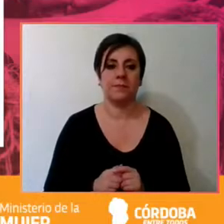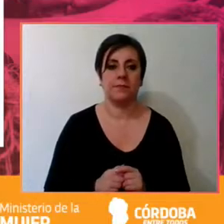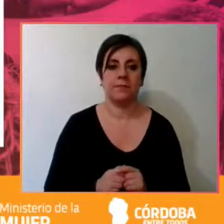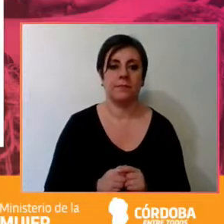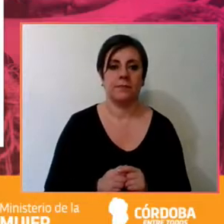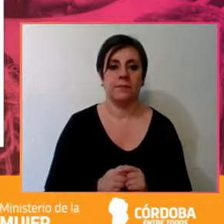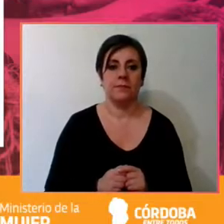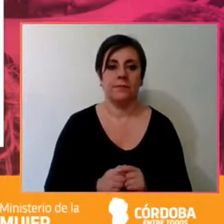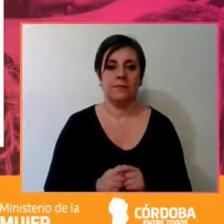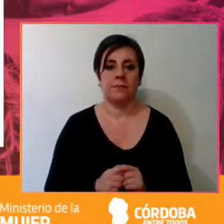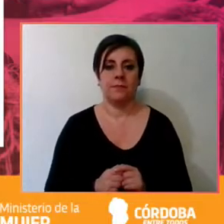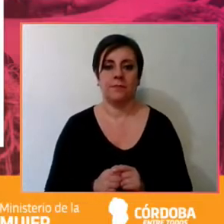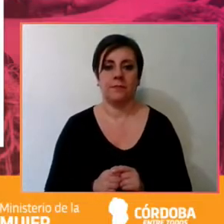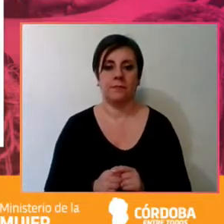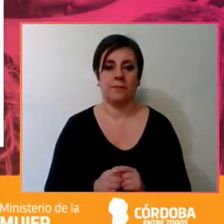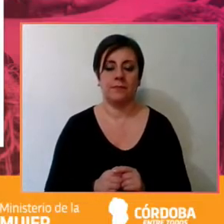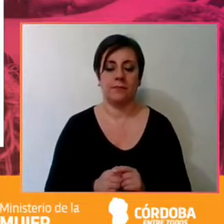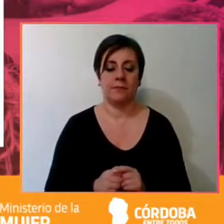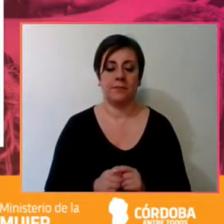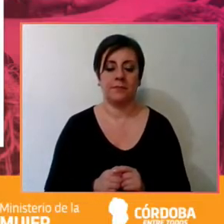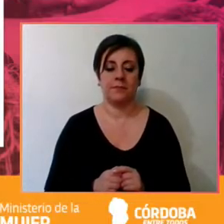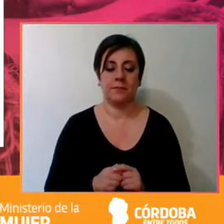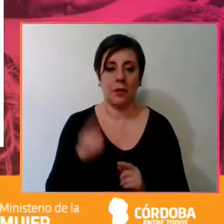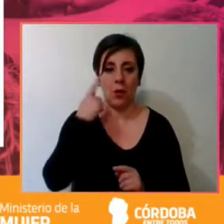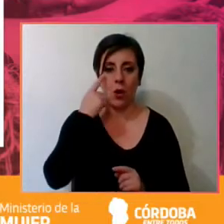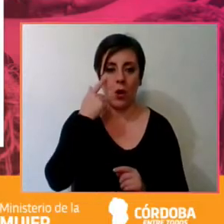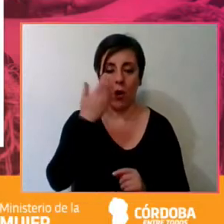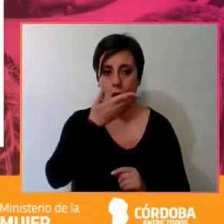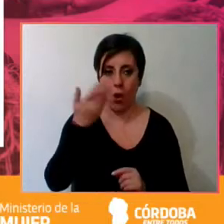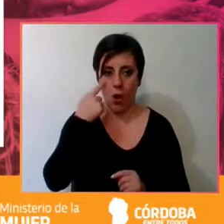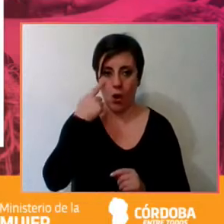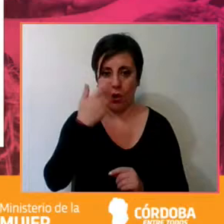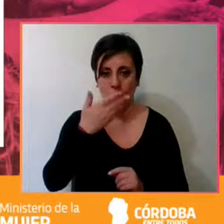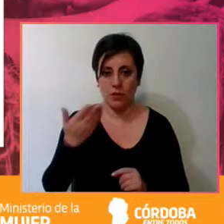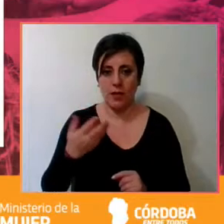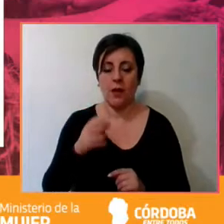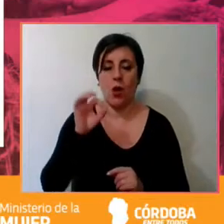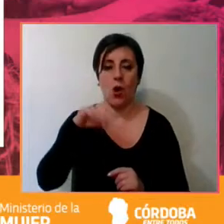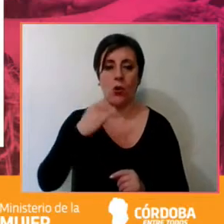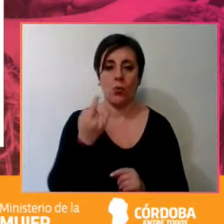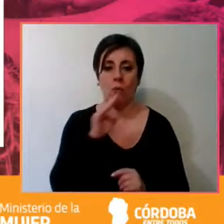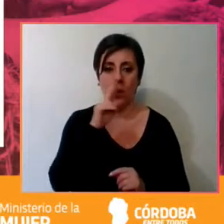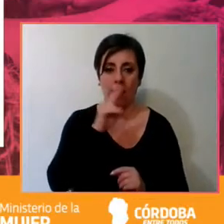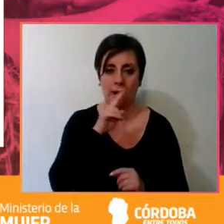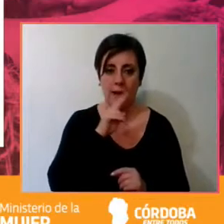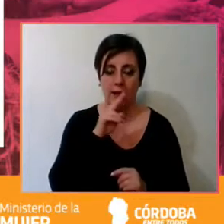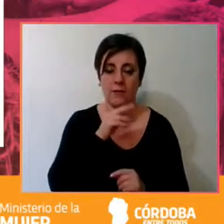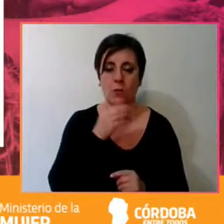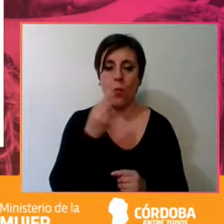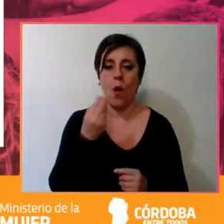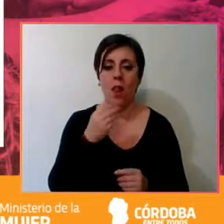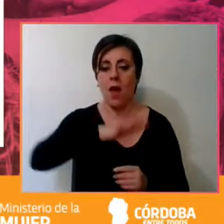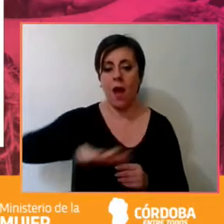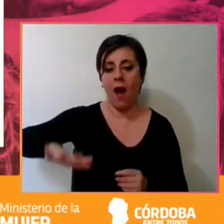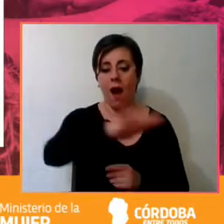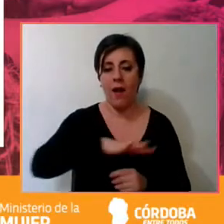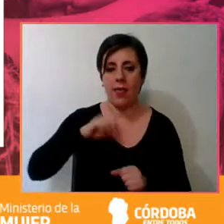que está en este momento pasando para que puedan conocer un poquito ONU Mujeres, cuáles son nuestras áreas de